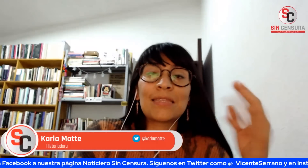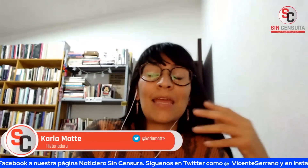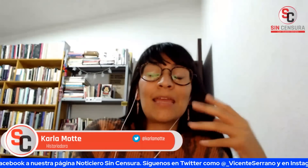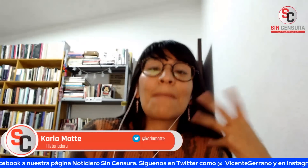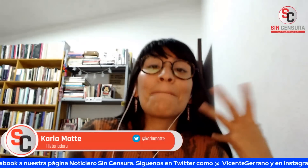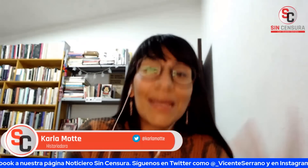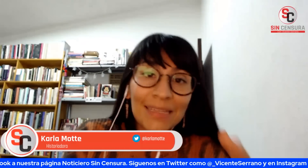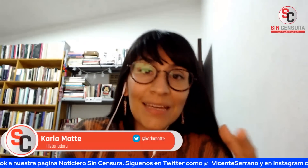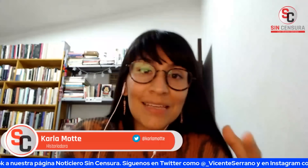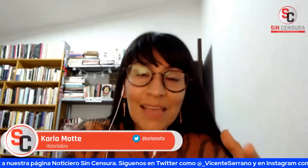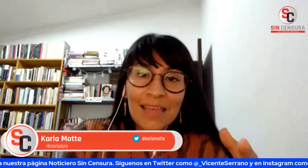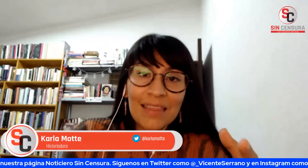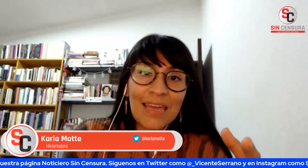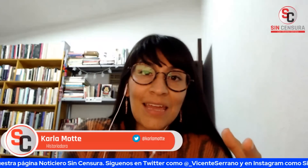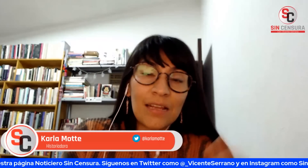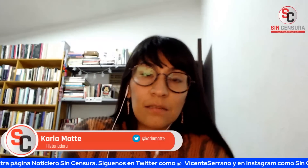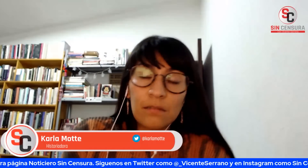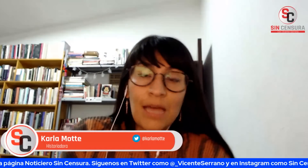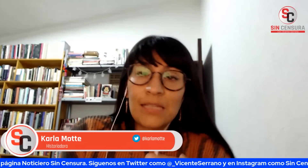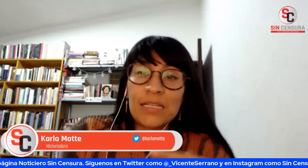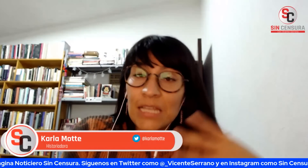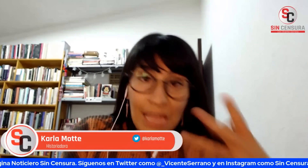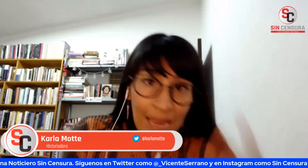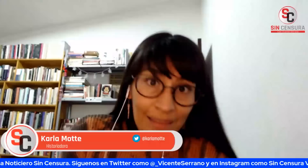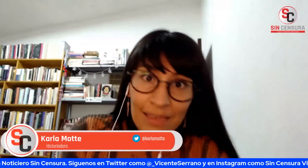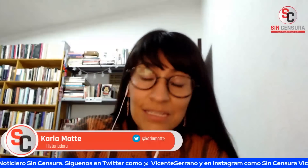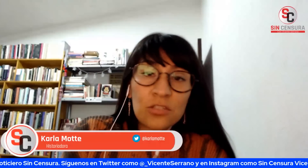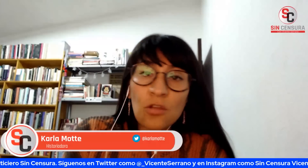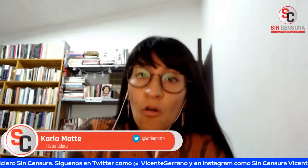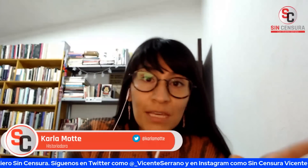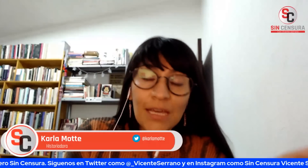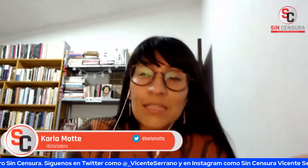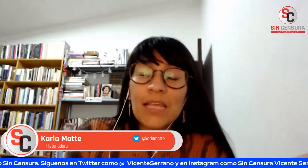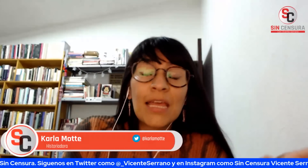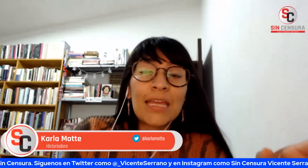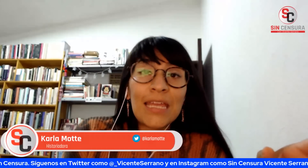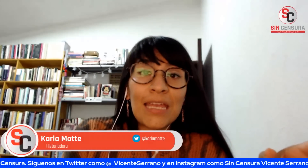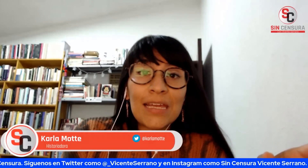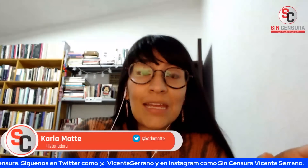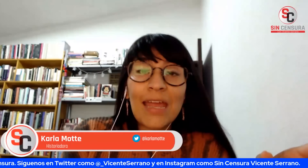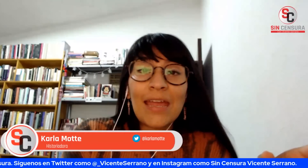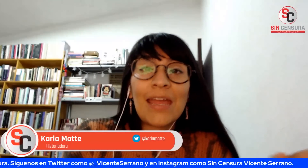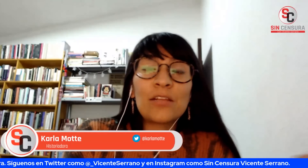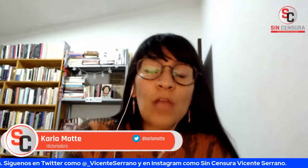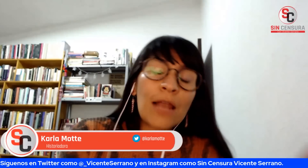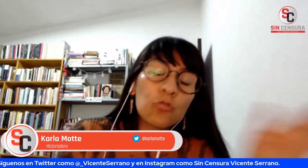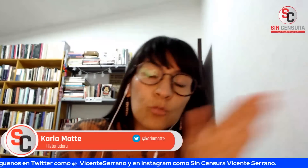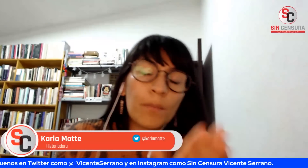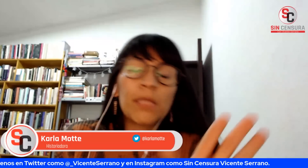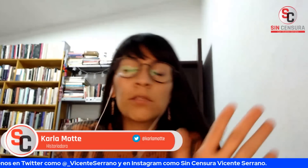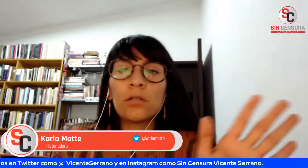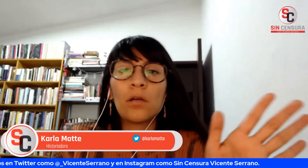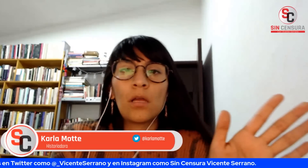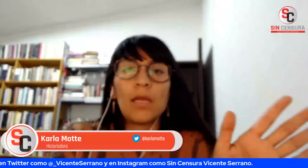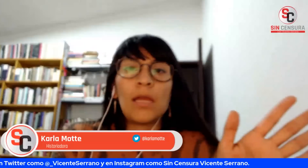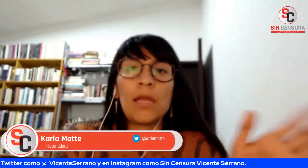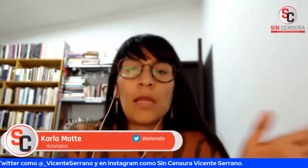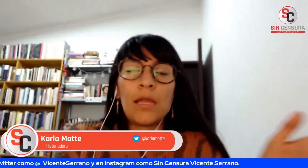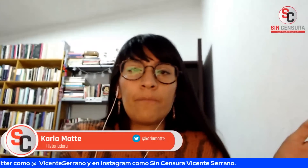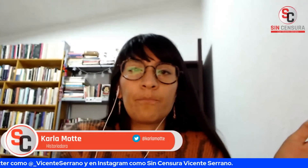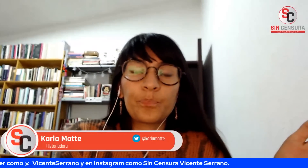las demandas de las izquierdas históricas y que en algún momento,